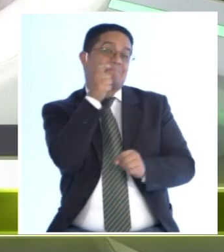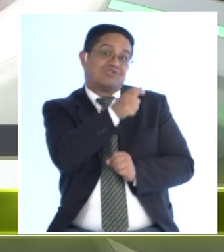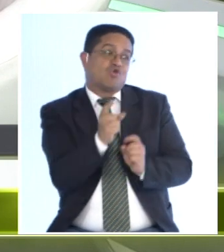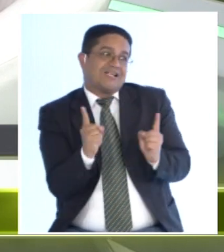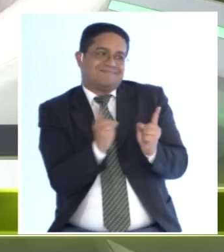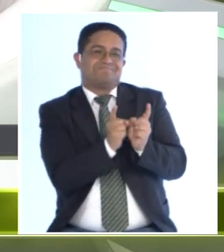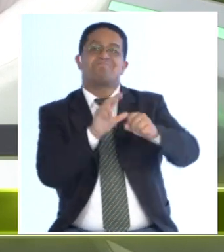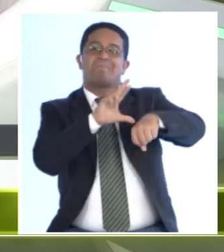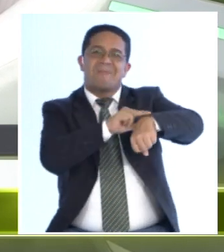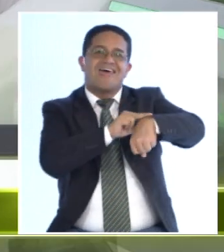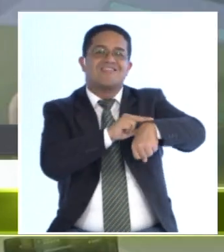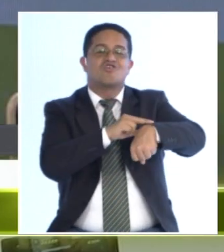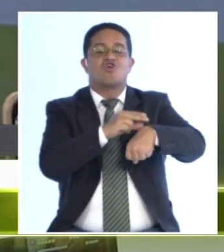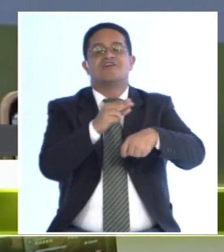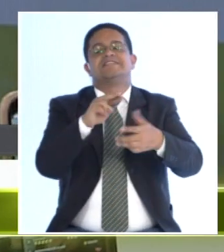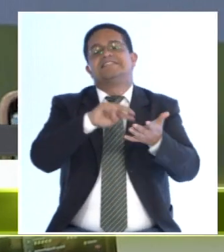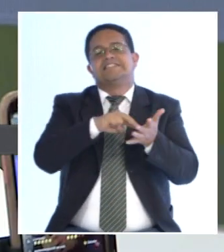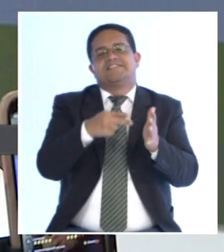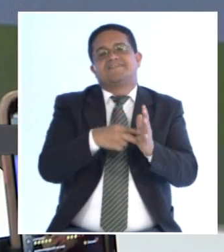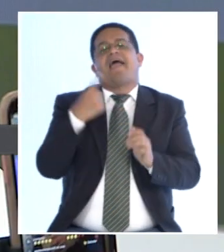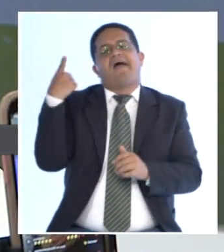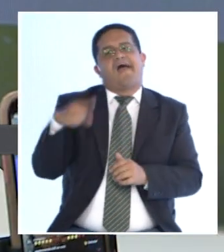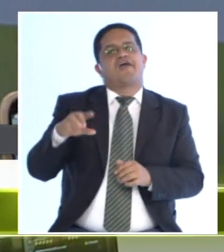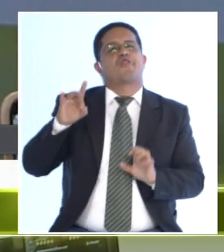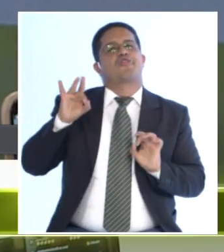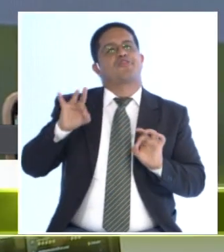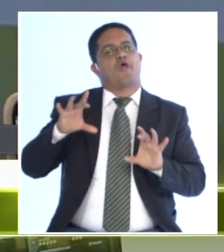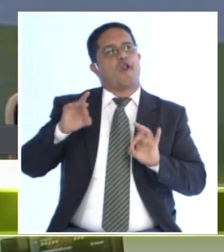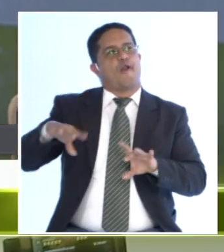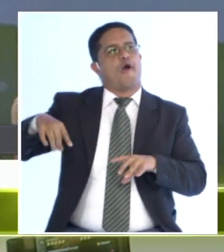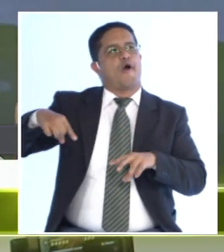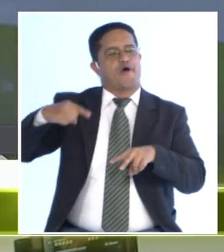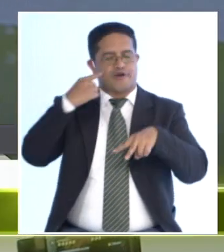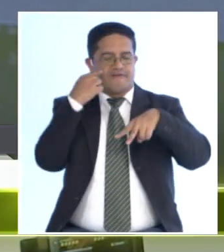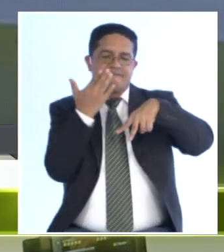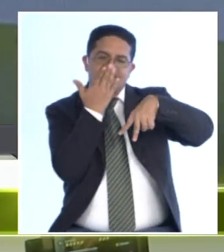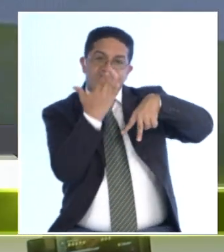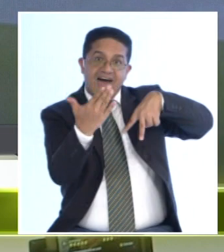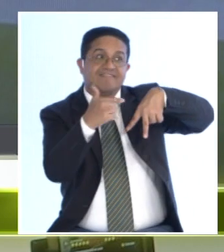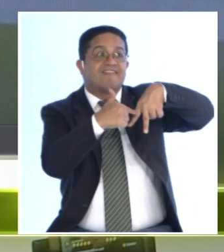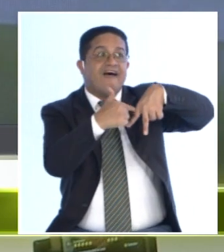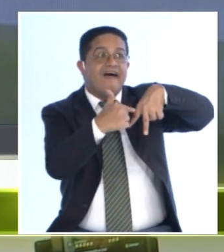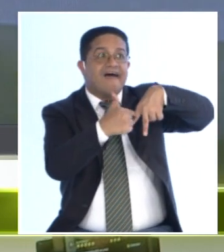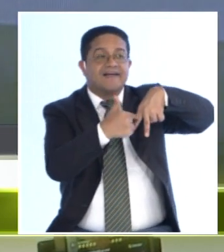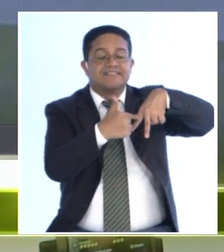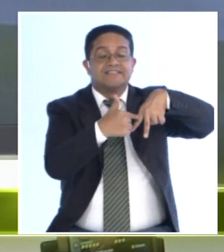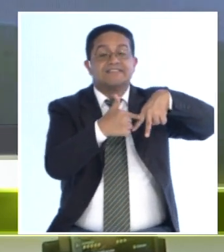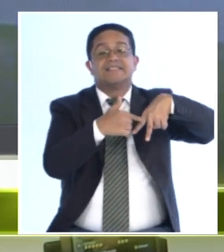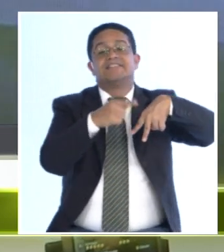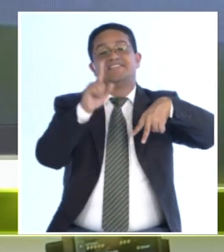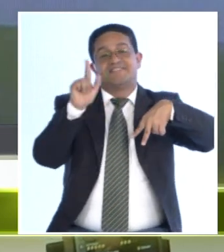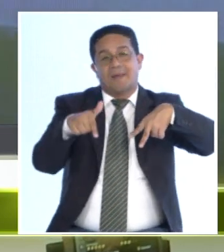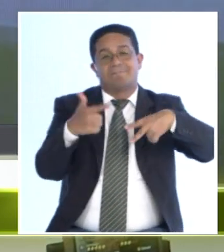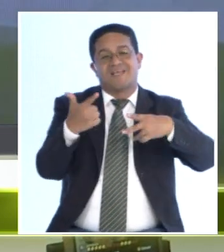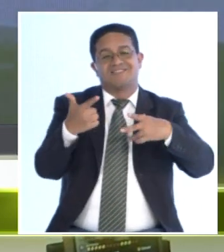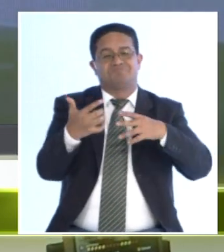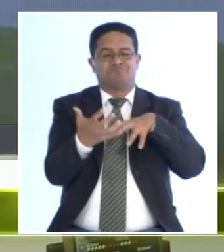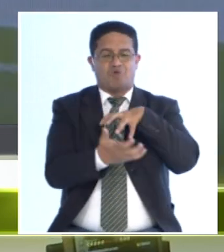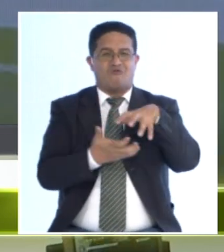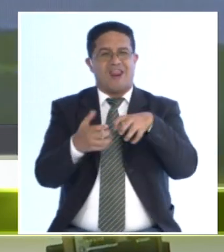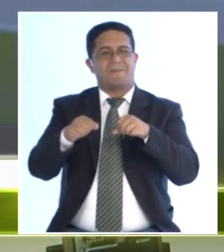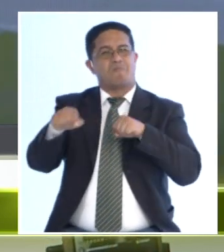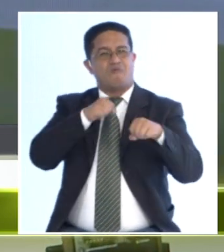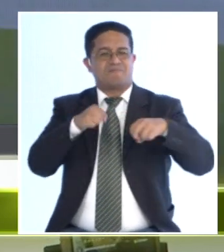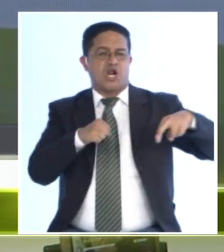usualmente refiere dolor a nivel de la ingle, es decir, dolor en la parte anterior del cuerpo y limitación para el movimiento. Una de las cosas